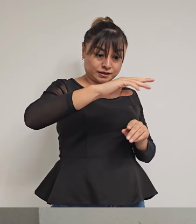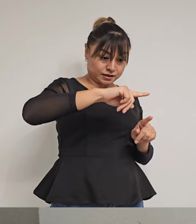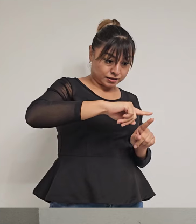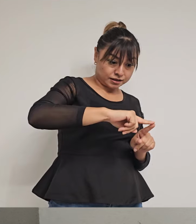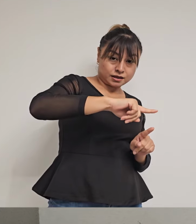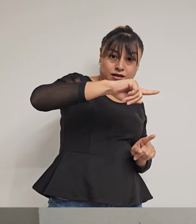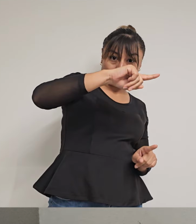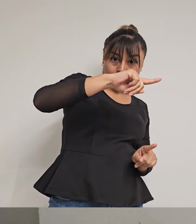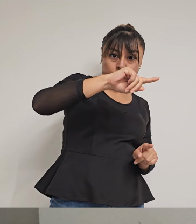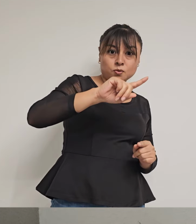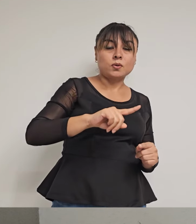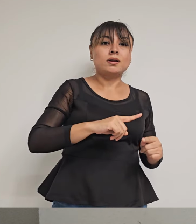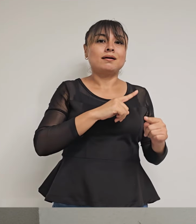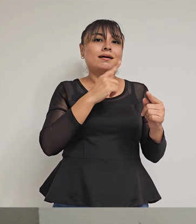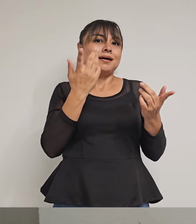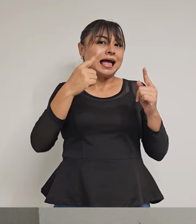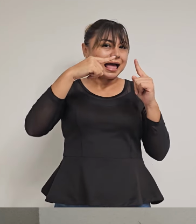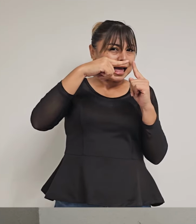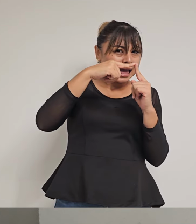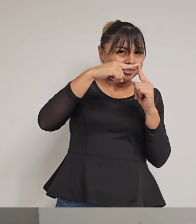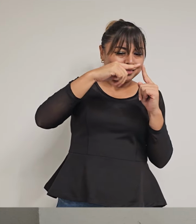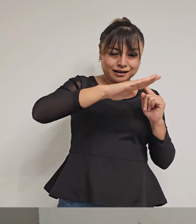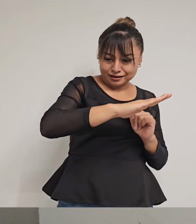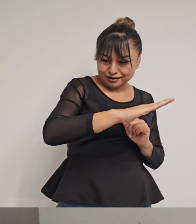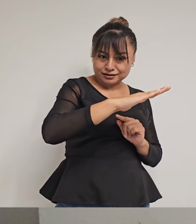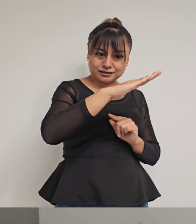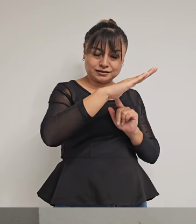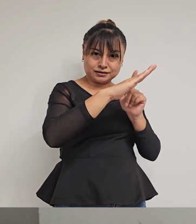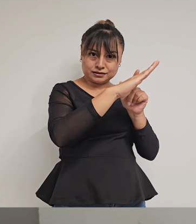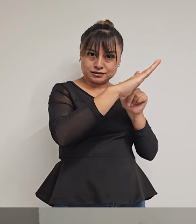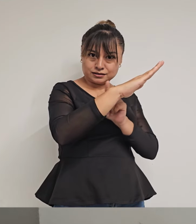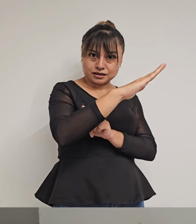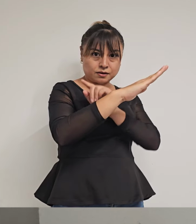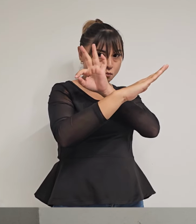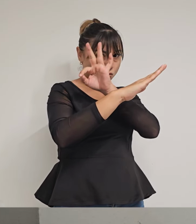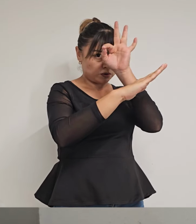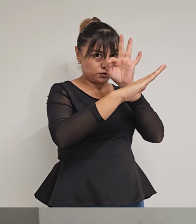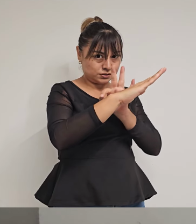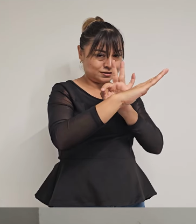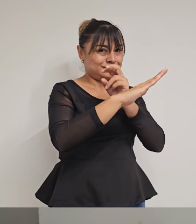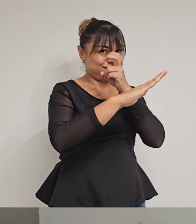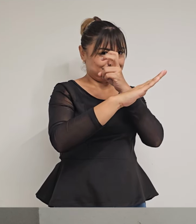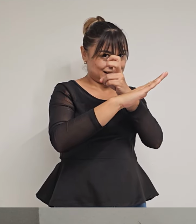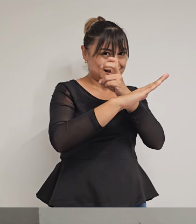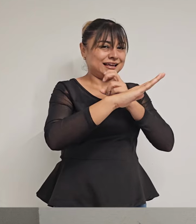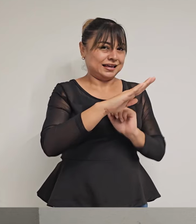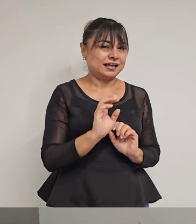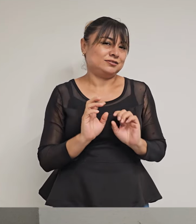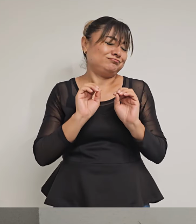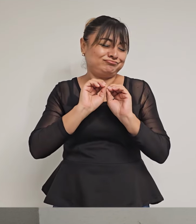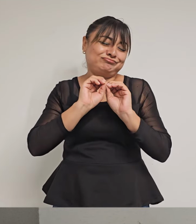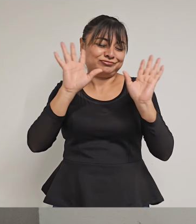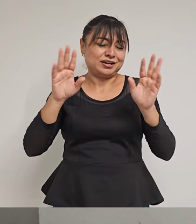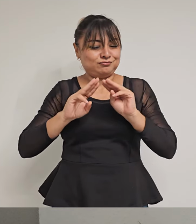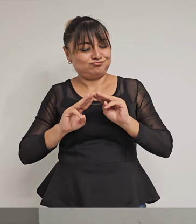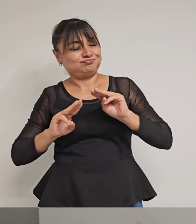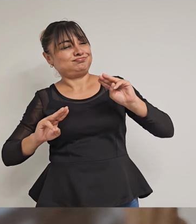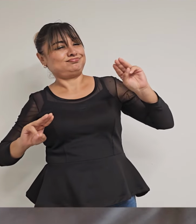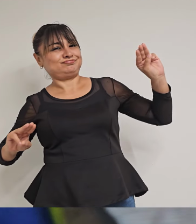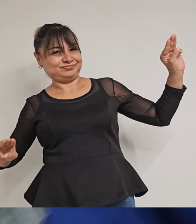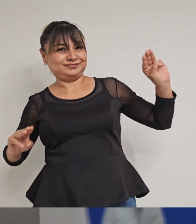alcanzar entre el porcentaje de pendiente reglamentario que vas a utilizar, este último valor expresado en decimales, y el resultado será la longitud de tu